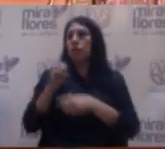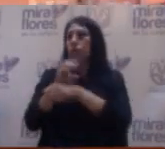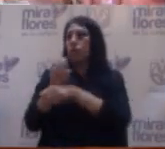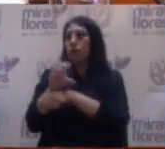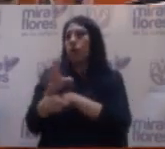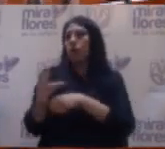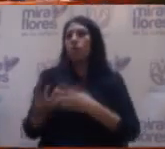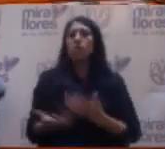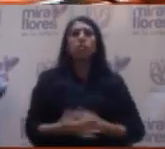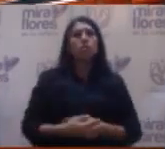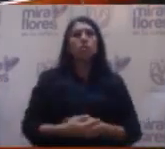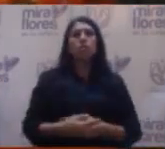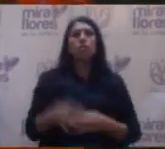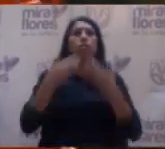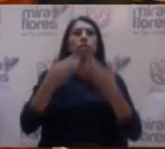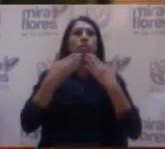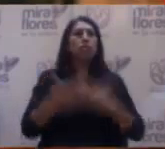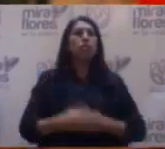Gracias.